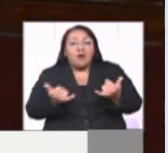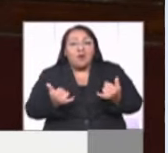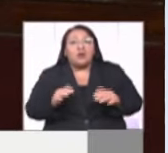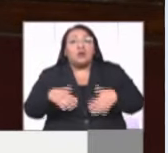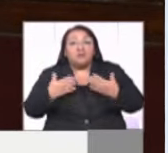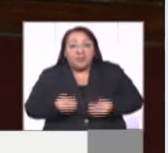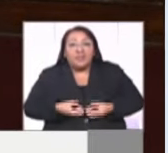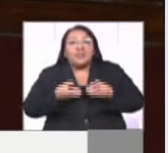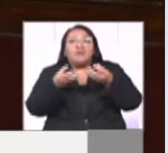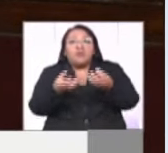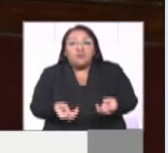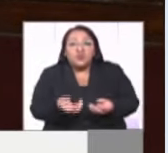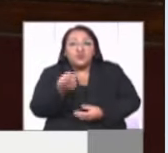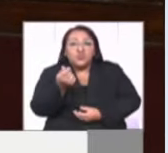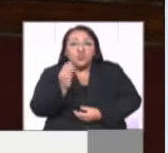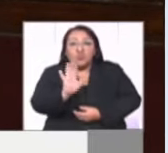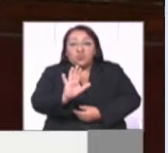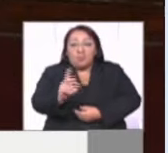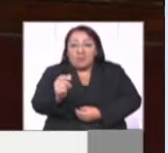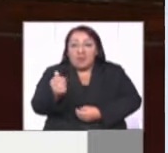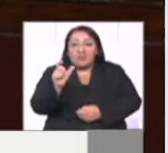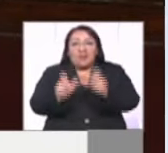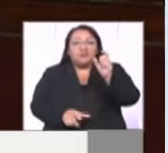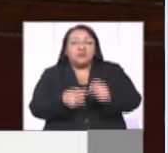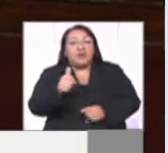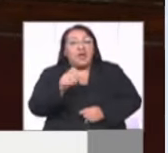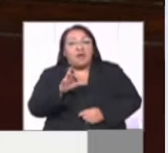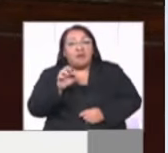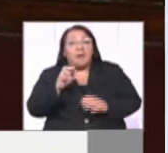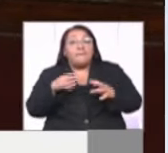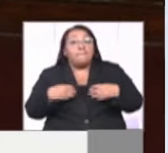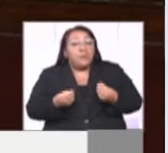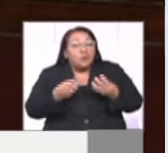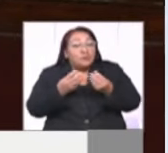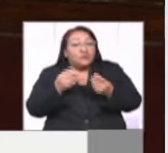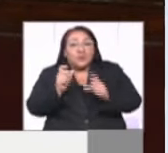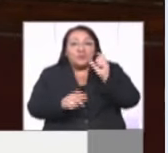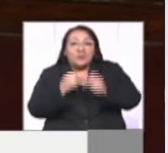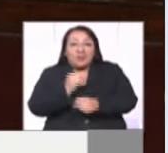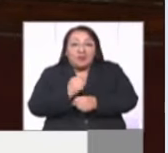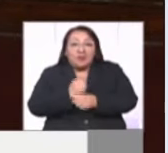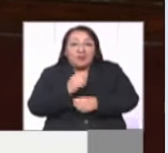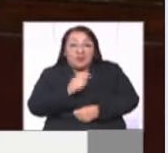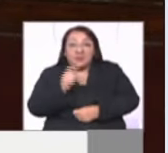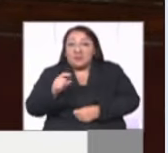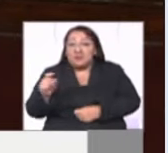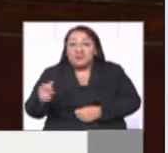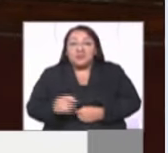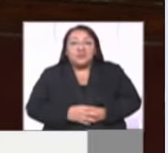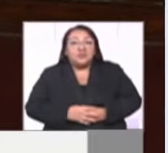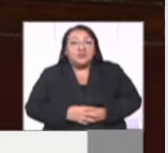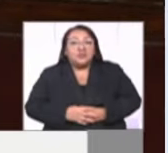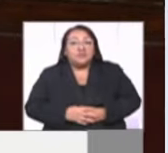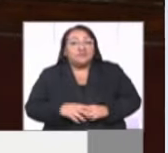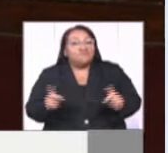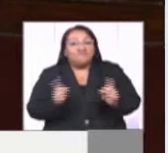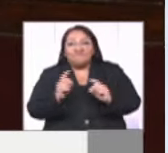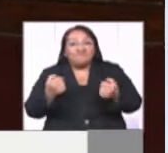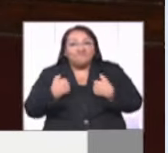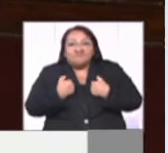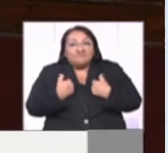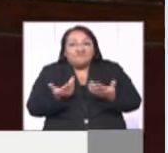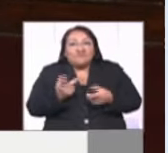de devolverle esos fondos. Porque muchos de los trabajadores, señor presidente, no